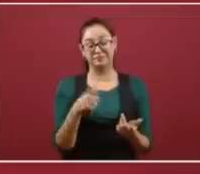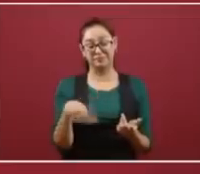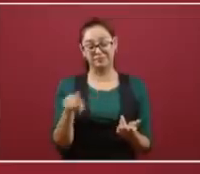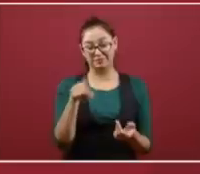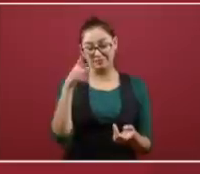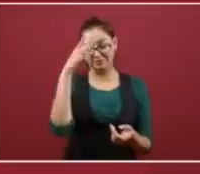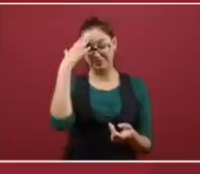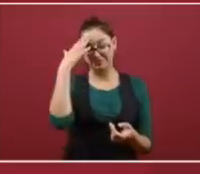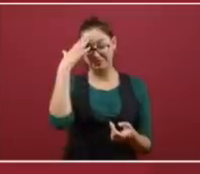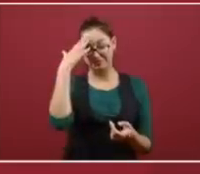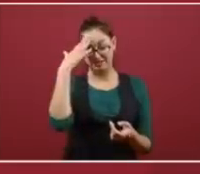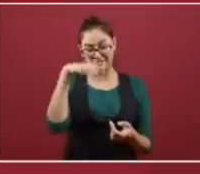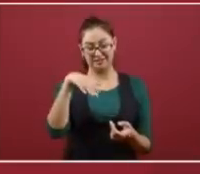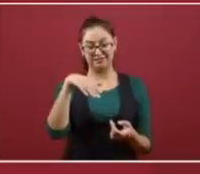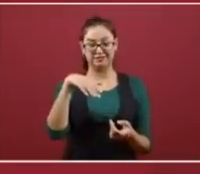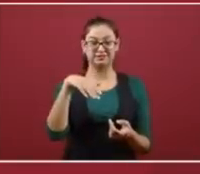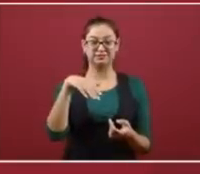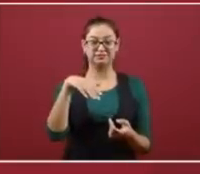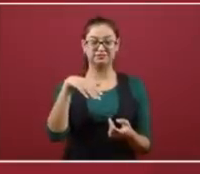dice